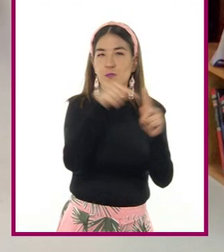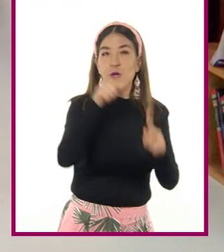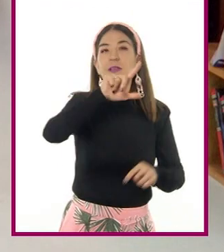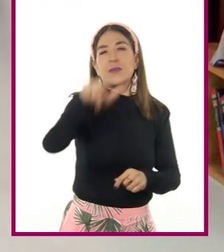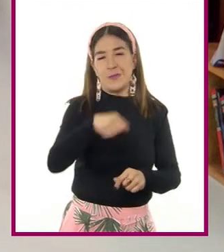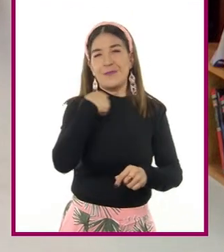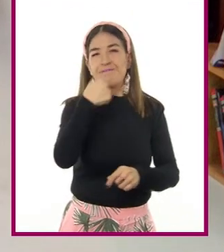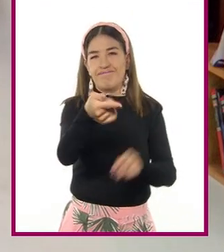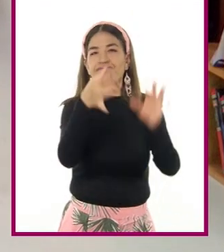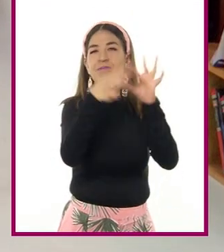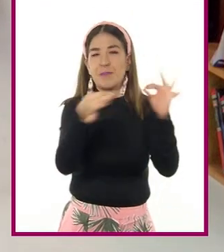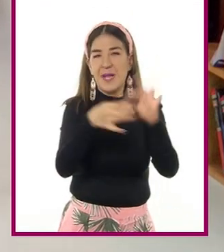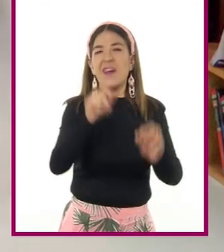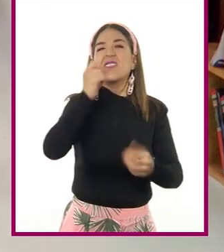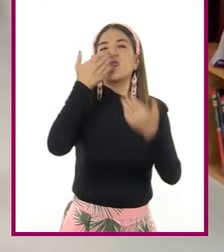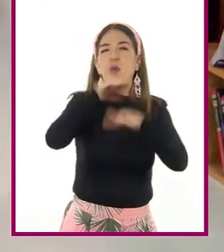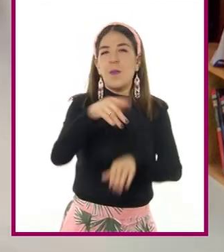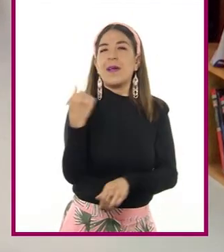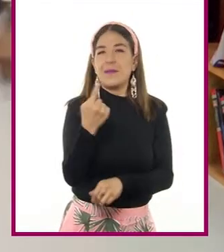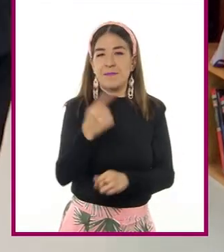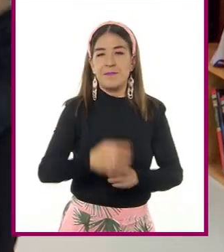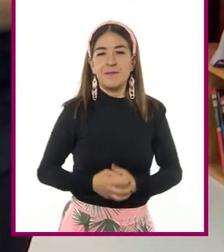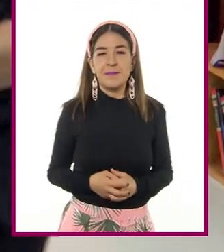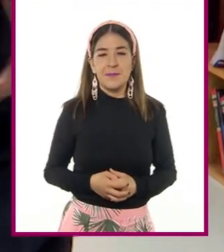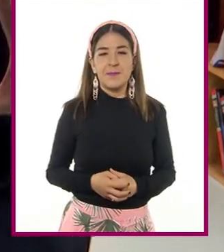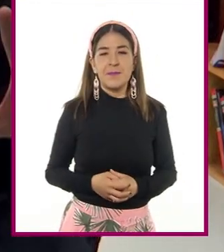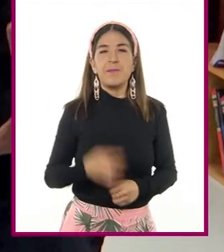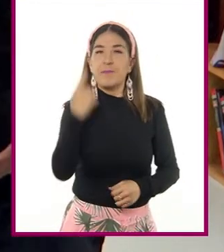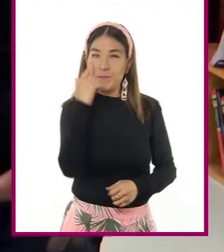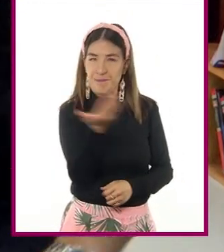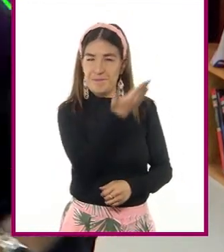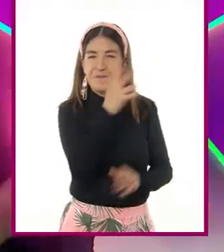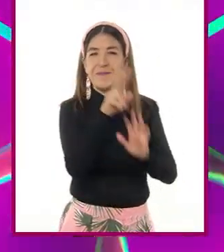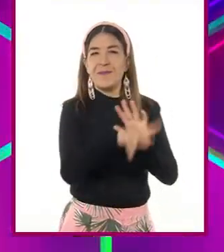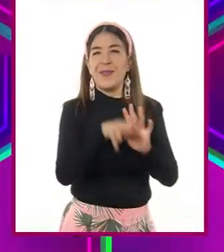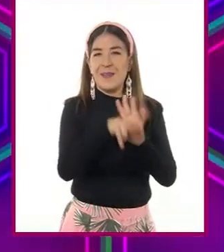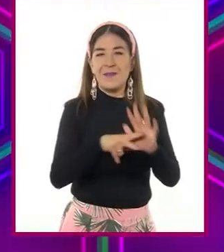les explicaré de qué se trata. ¡Corre video!